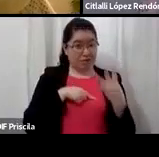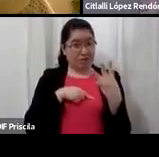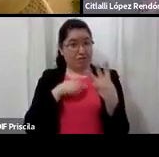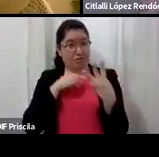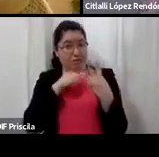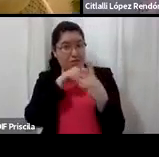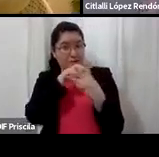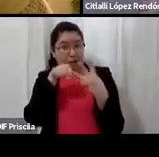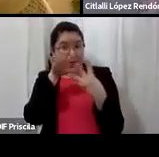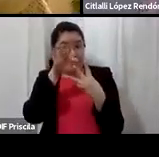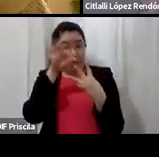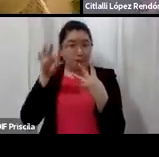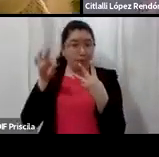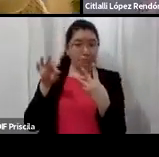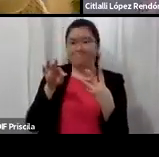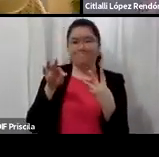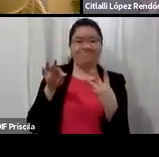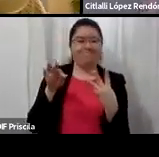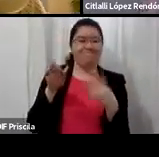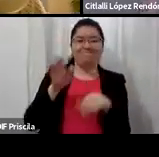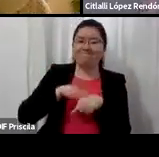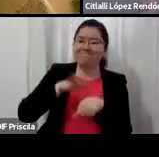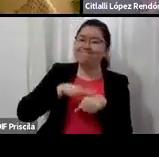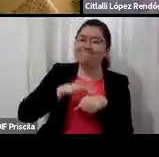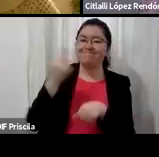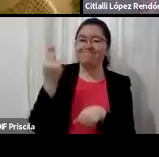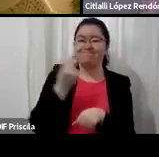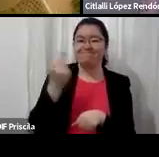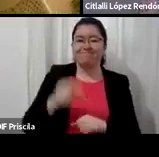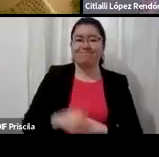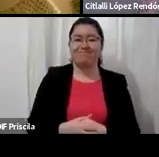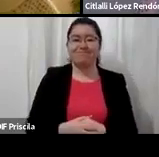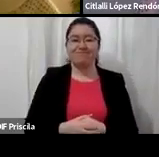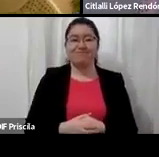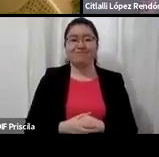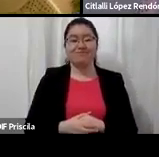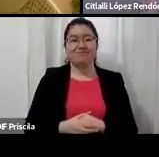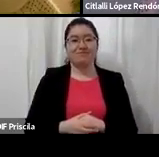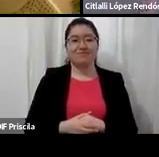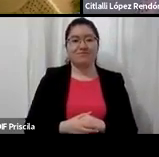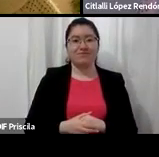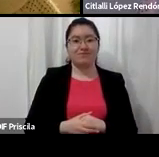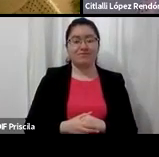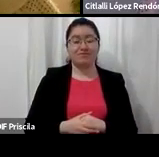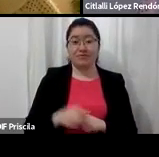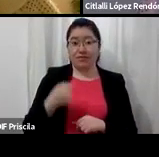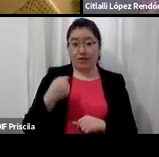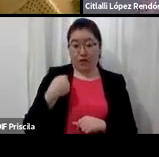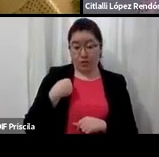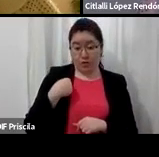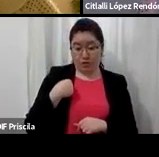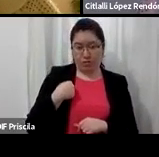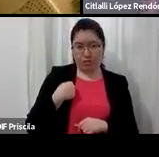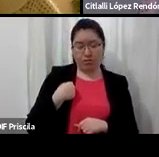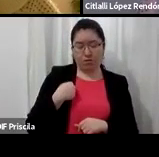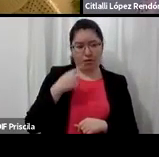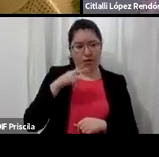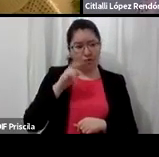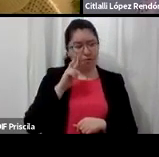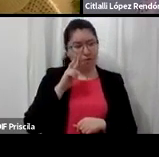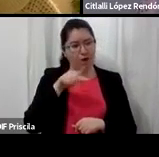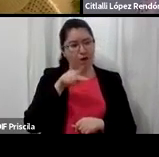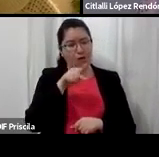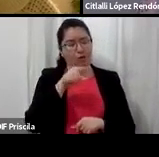yo diría, primero, yo no creo en los proyectos prescritos. O sea, un proyecto que lanzan